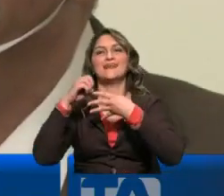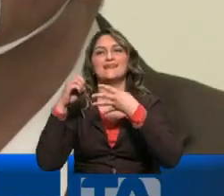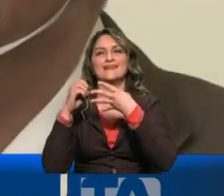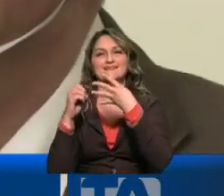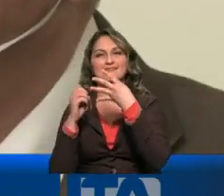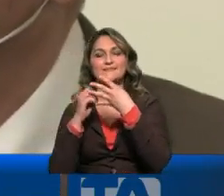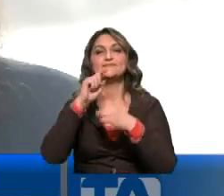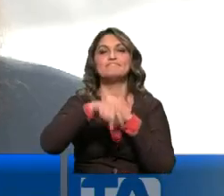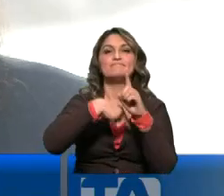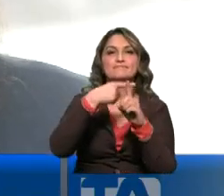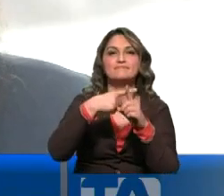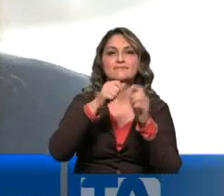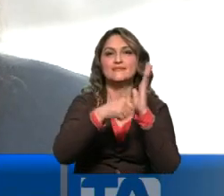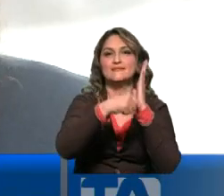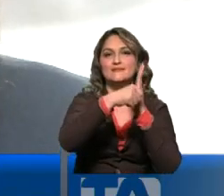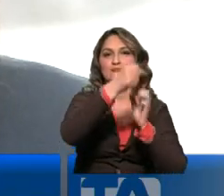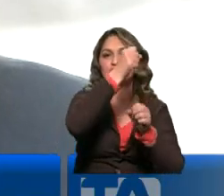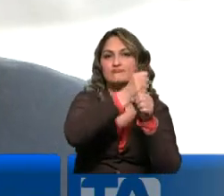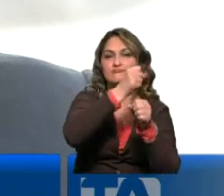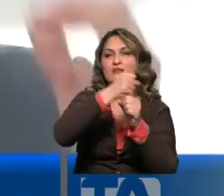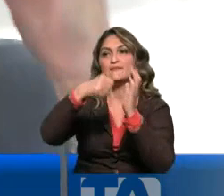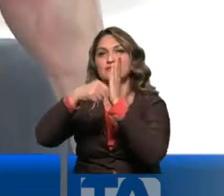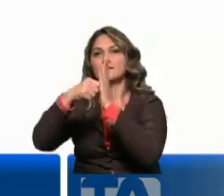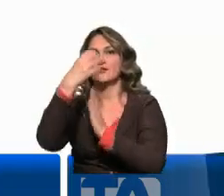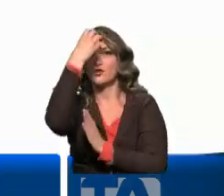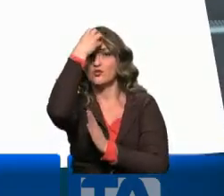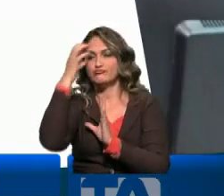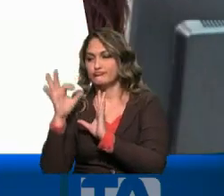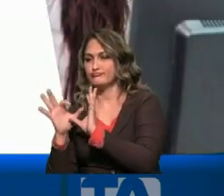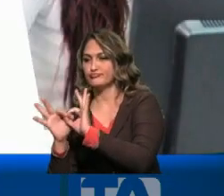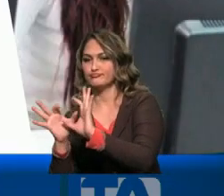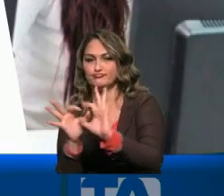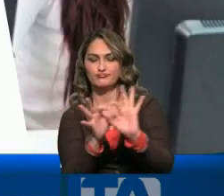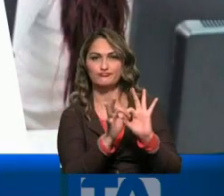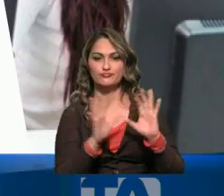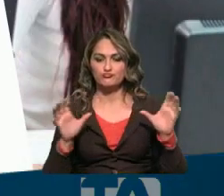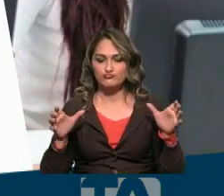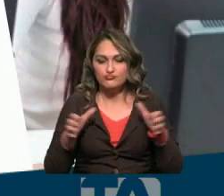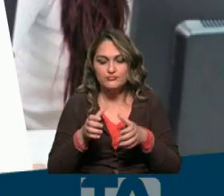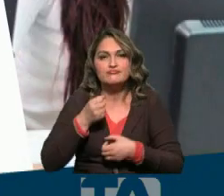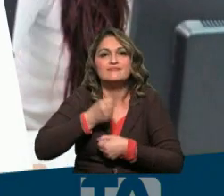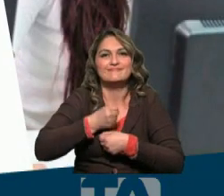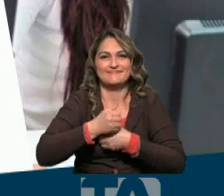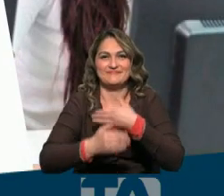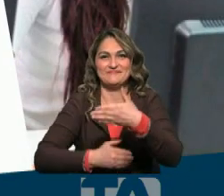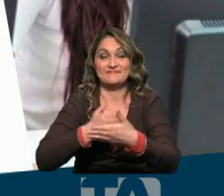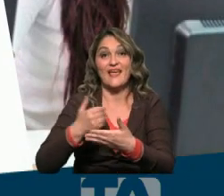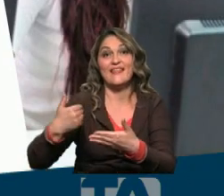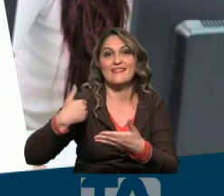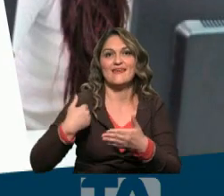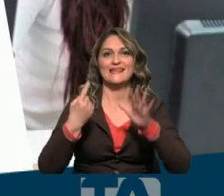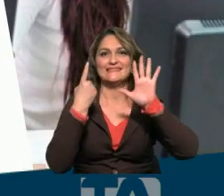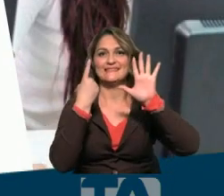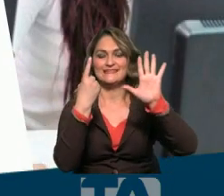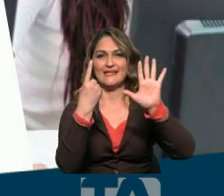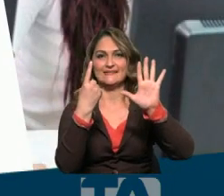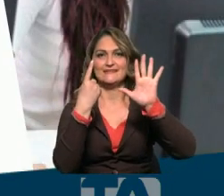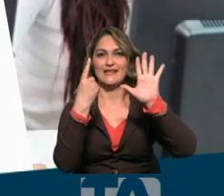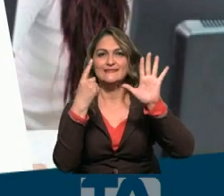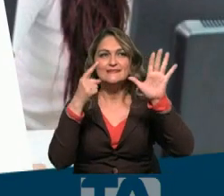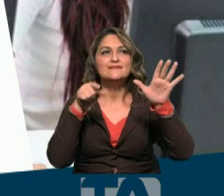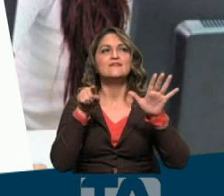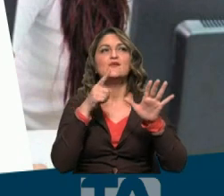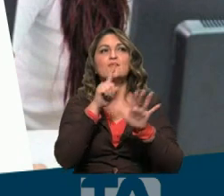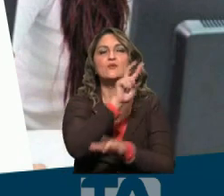el ministerio de trabajo y el ministerio de educación cuenta con seis ejes 22 estrategias y 100 acciones para el corto mediano y largo